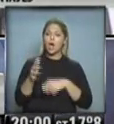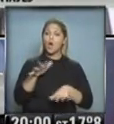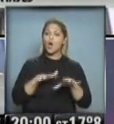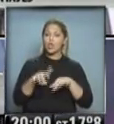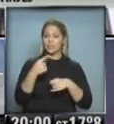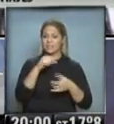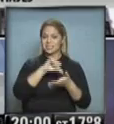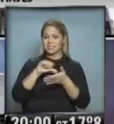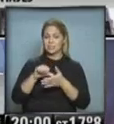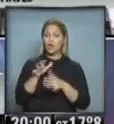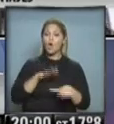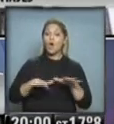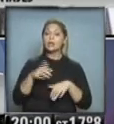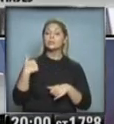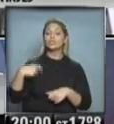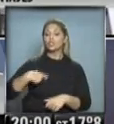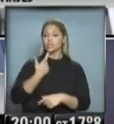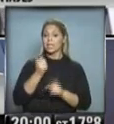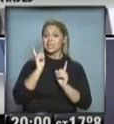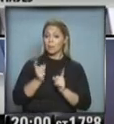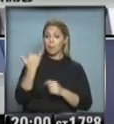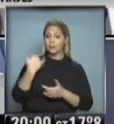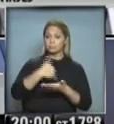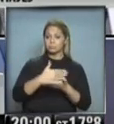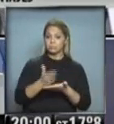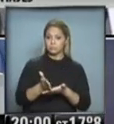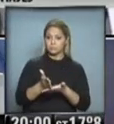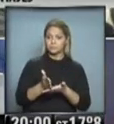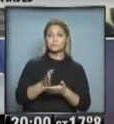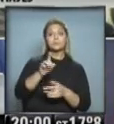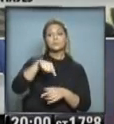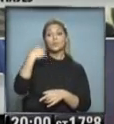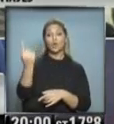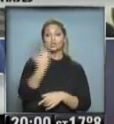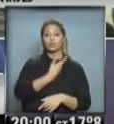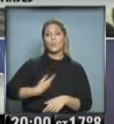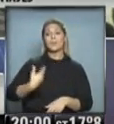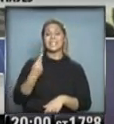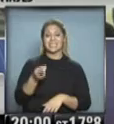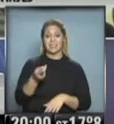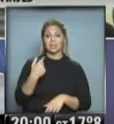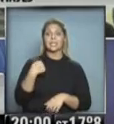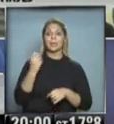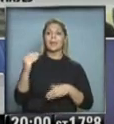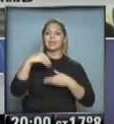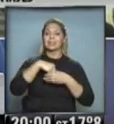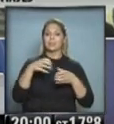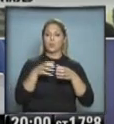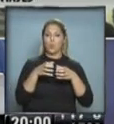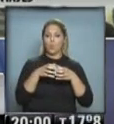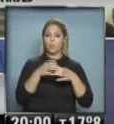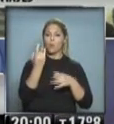organizaciones sociales, donde también participan el resto de los mandatarios que integran UNASUR, que estuvieron